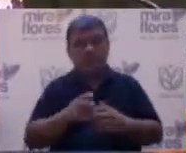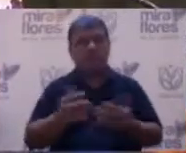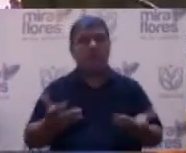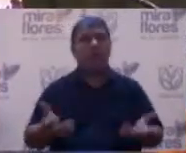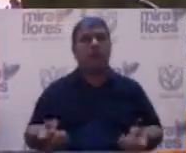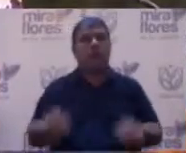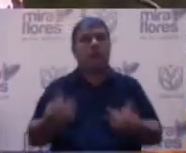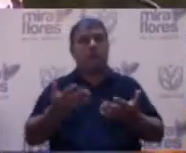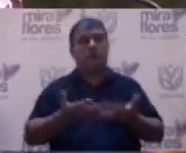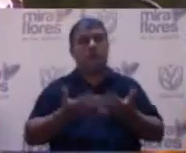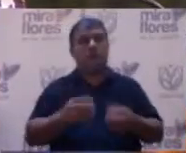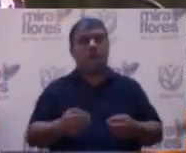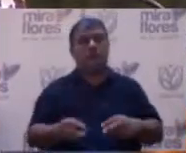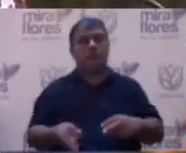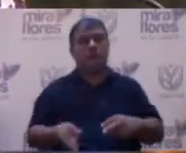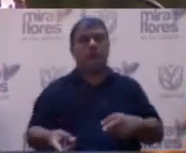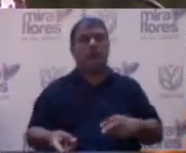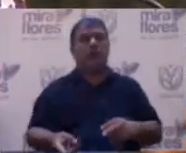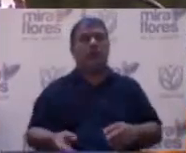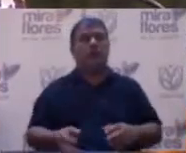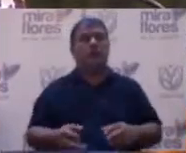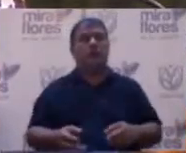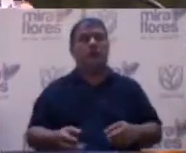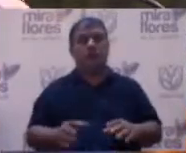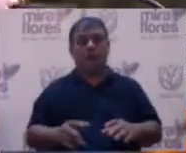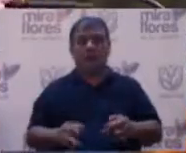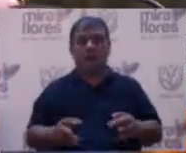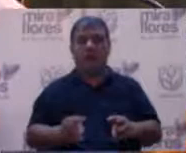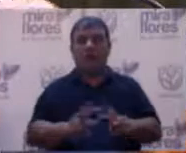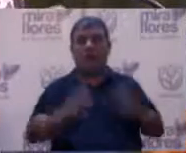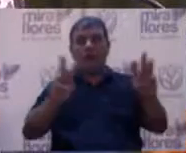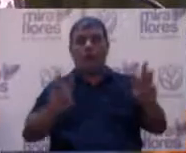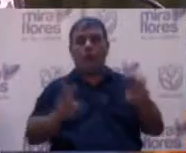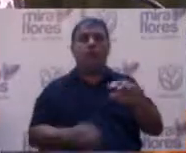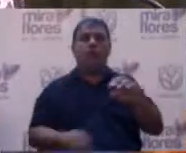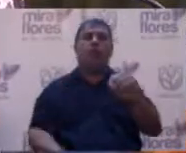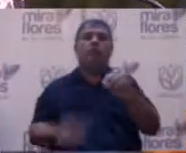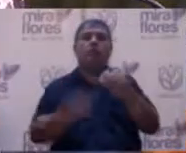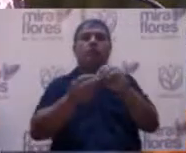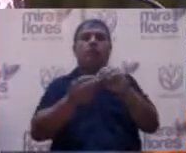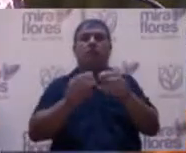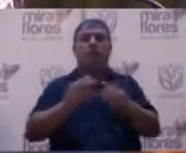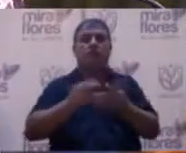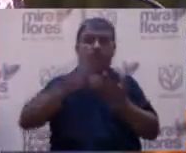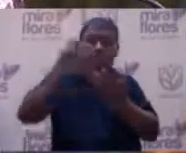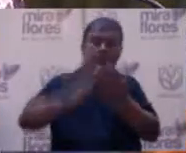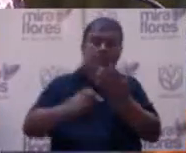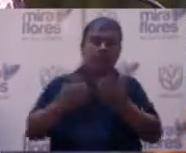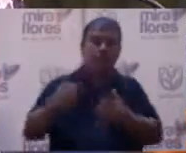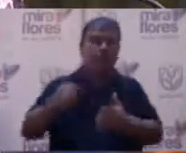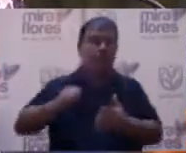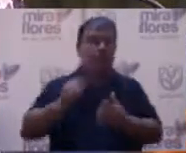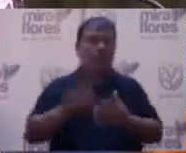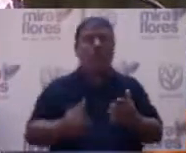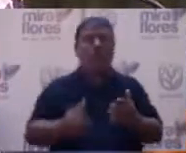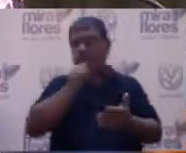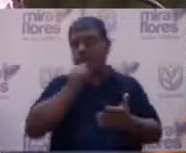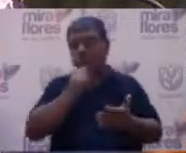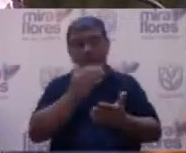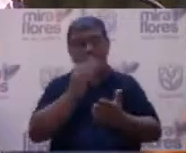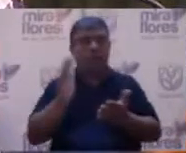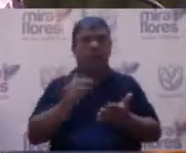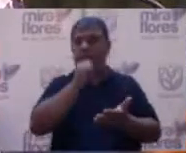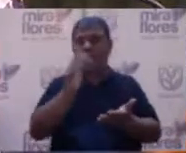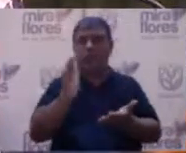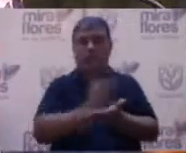esta, nos han subido a la página de la municipalidad el proyecto, falta una